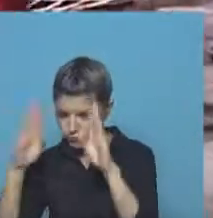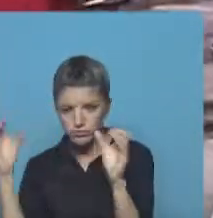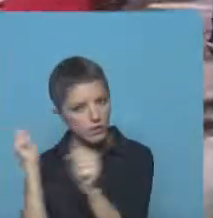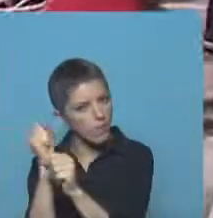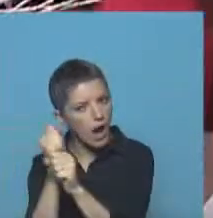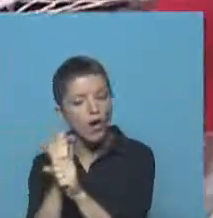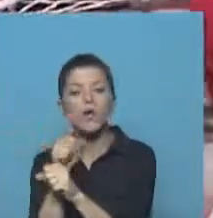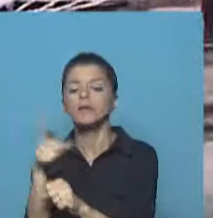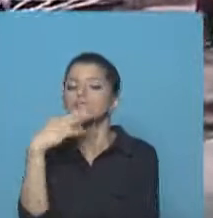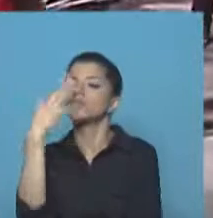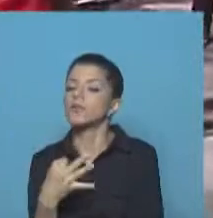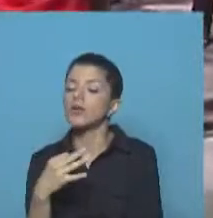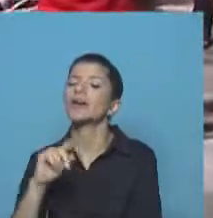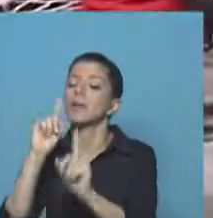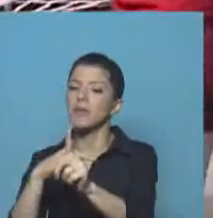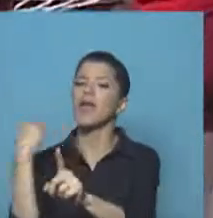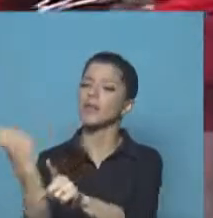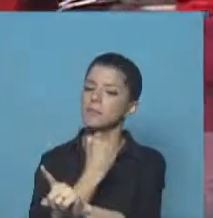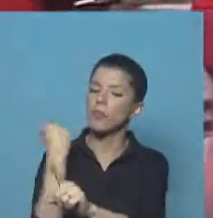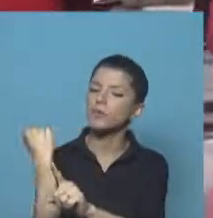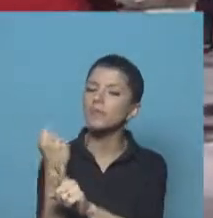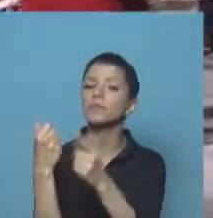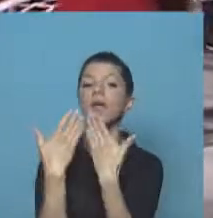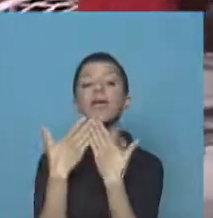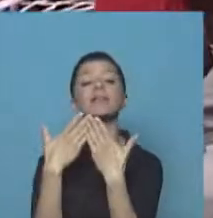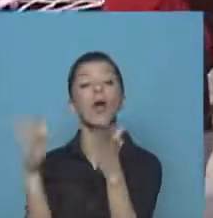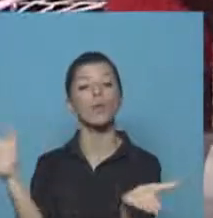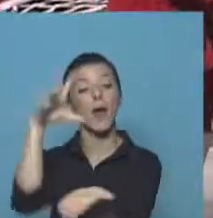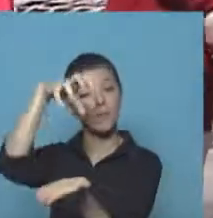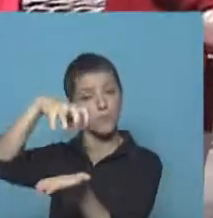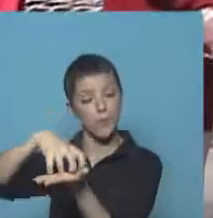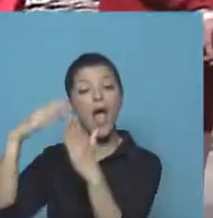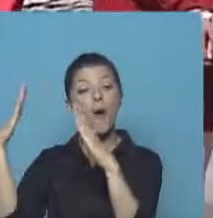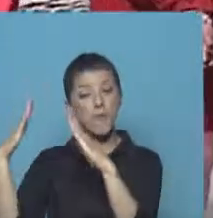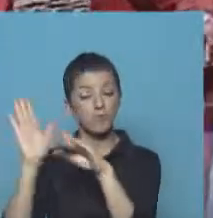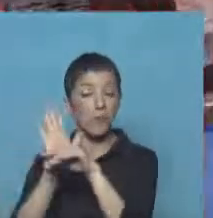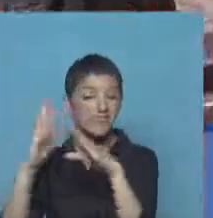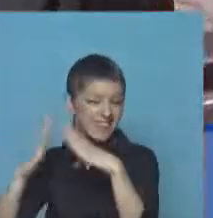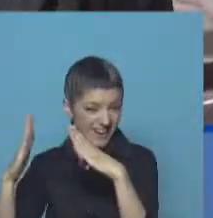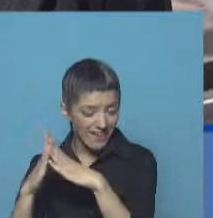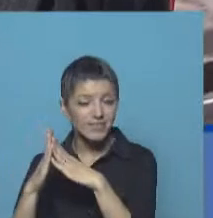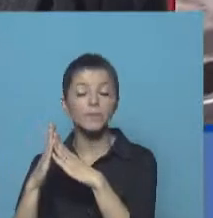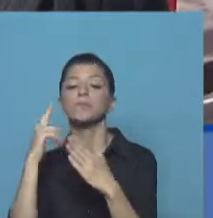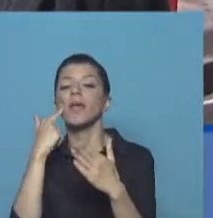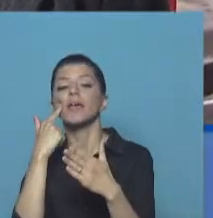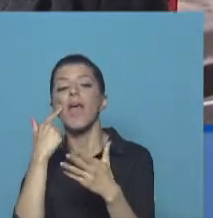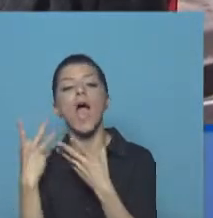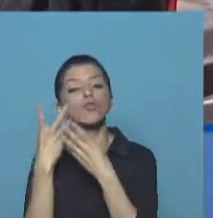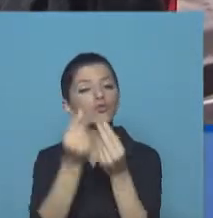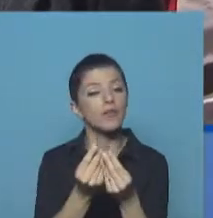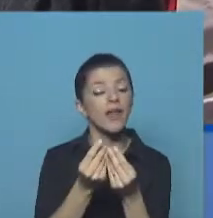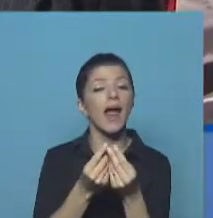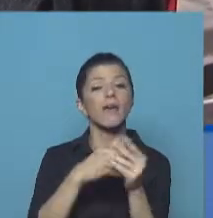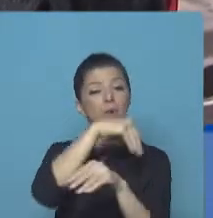decidido que también hacía falta inaugurar una casa que atendiera a las familias de las víctimas de la trata porque